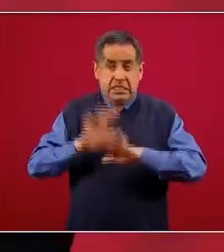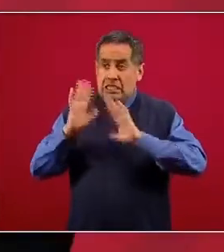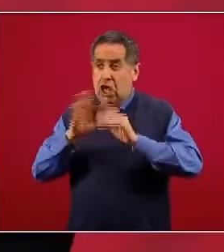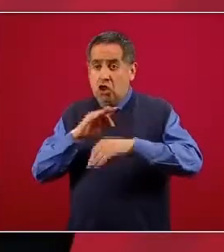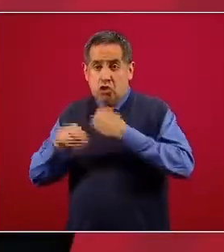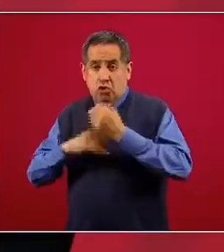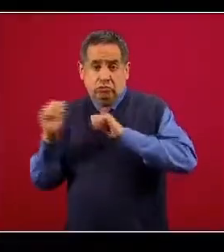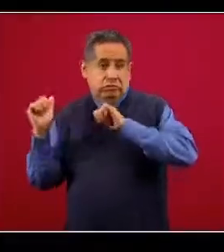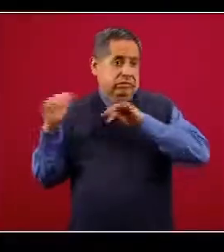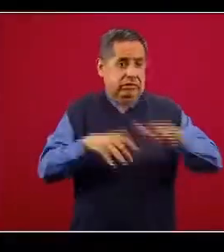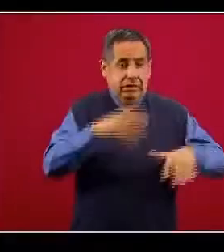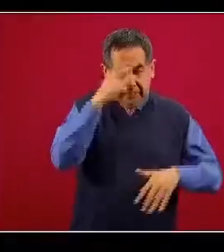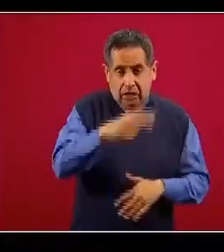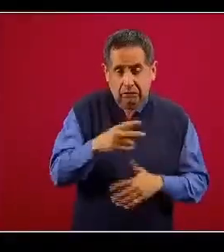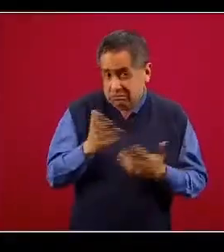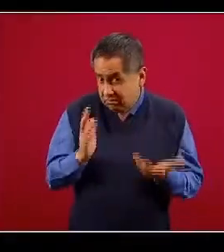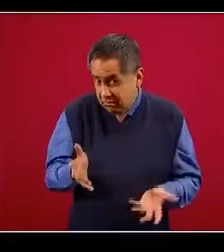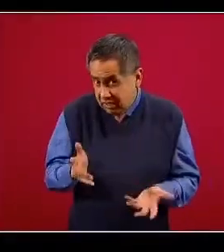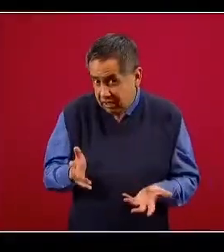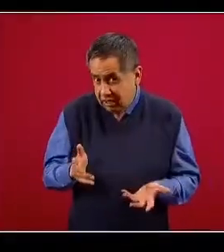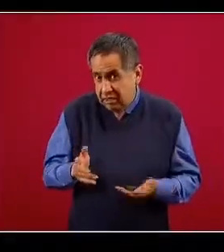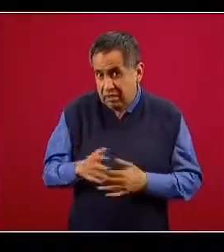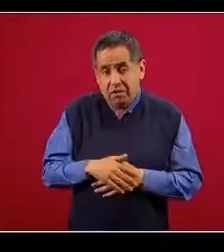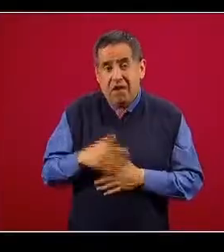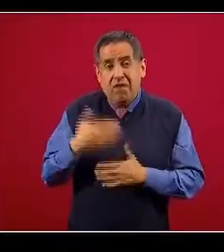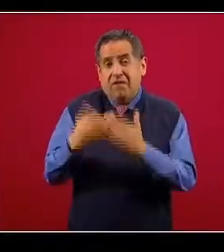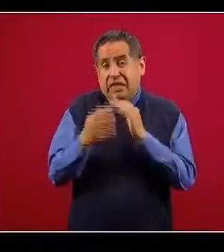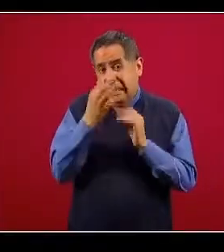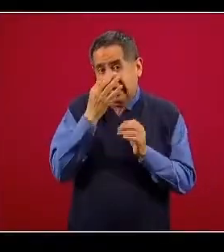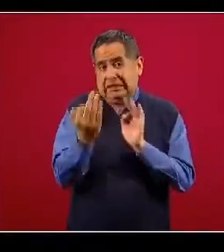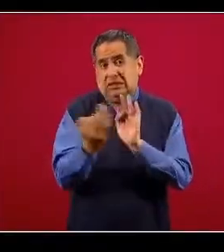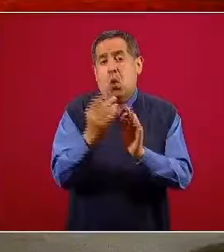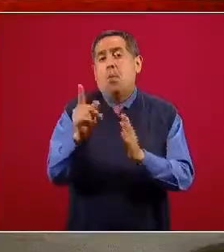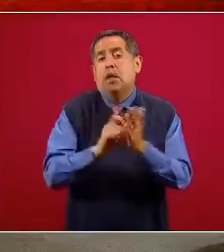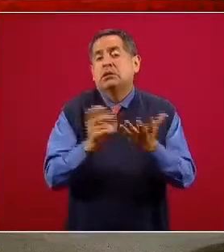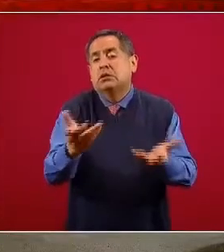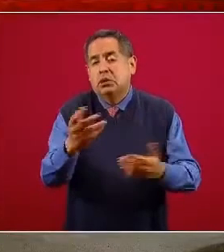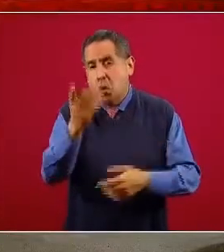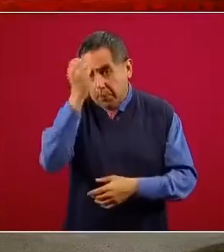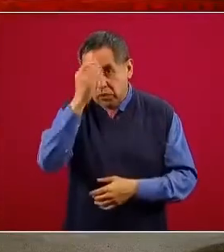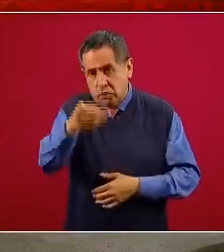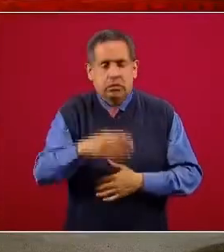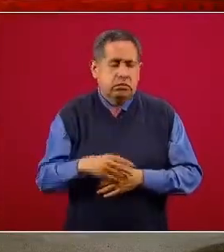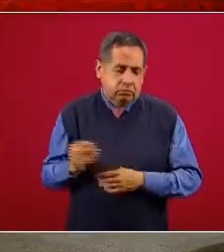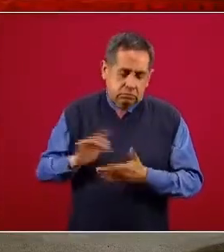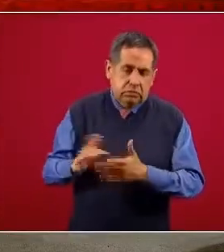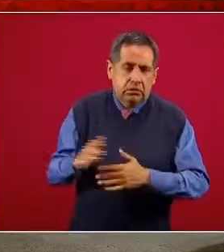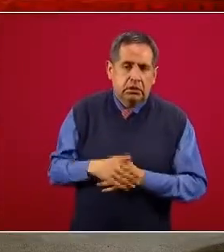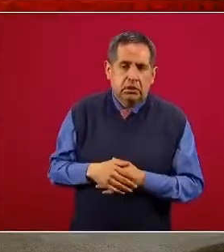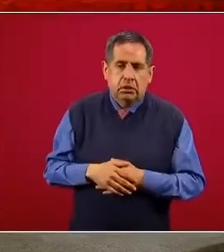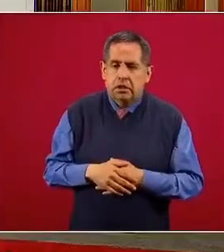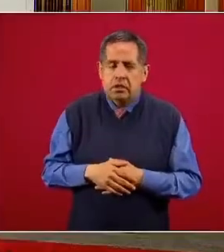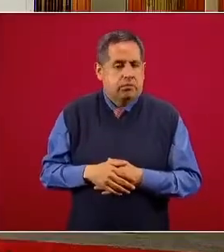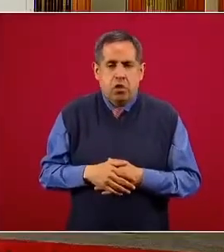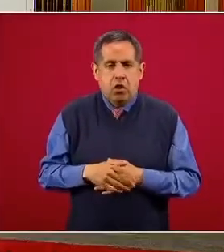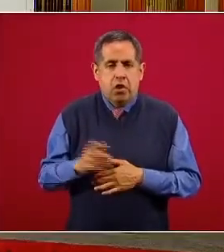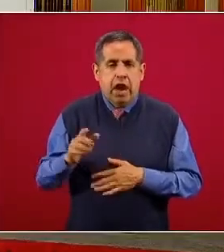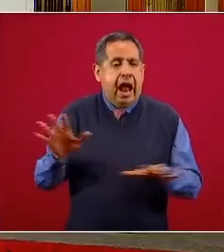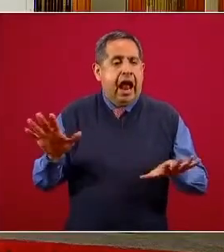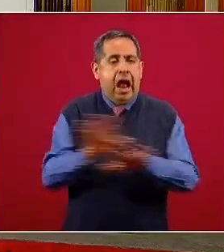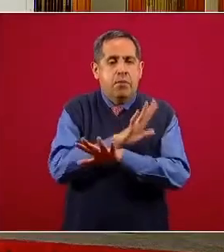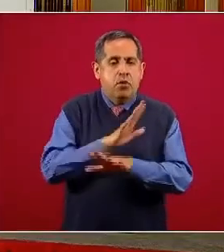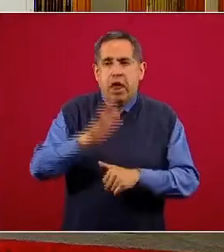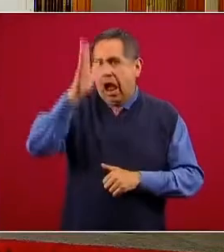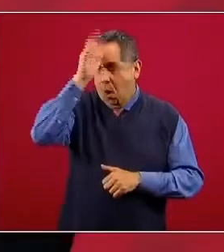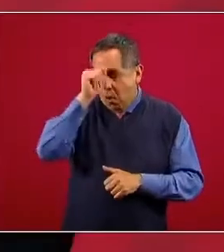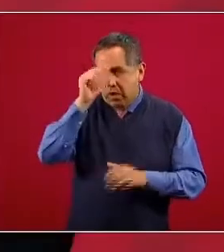los mexicanos, parecería que no, pero es un mes. ¿Cuál es su opinión? ¿Cómo no? Gracias. Muchas gracias. No hay cambios pactados, que quede